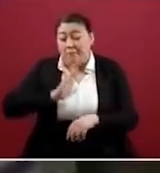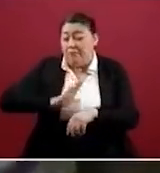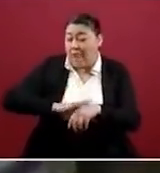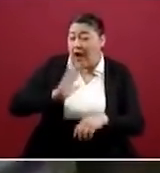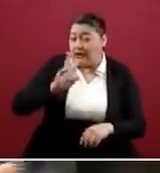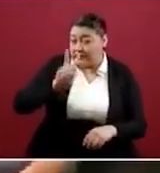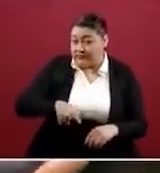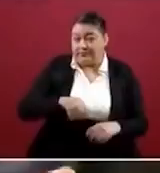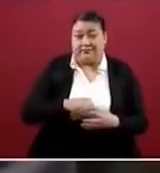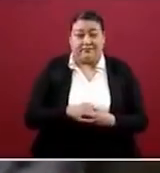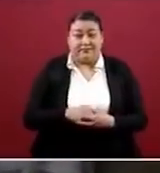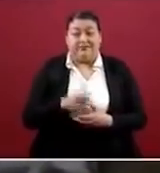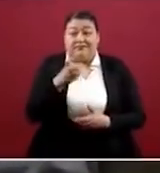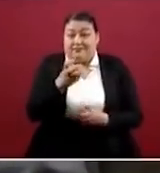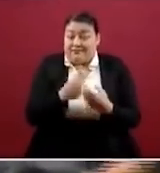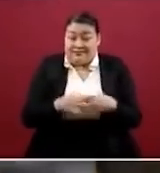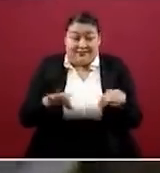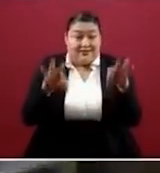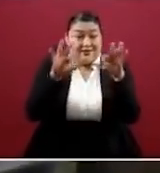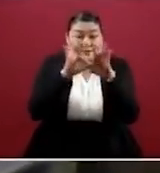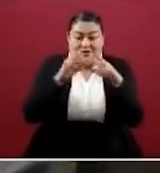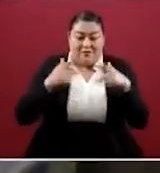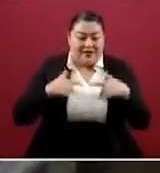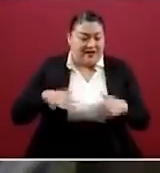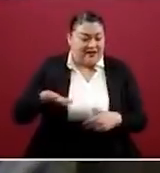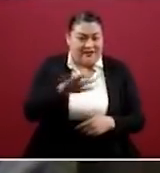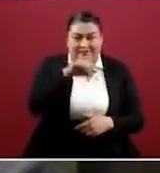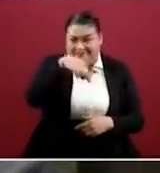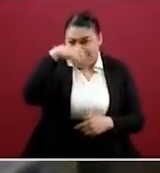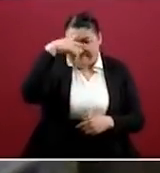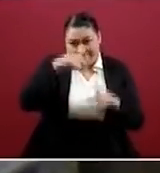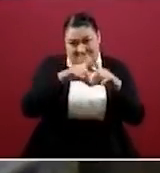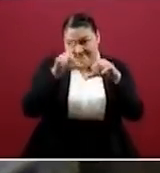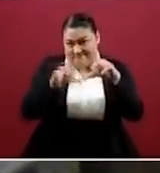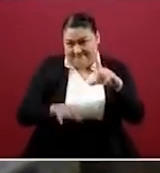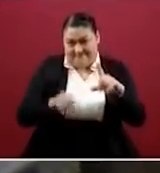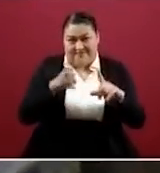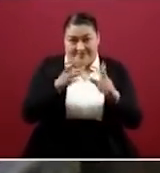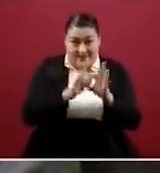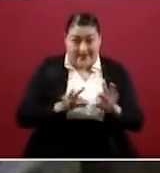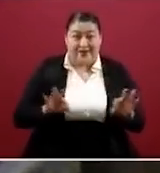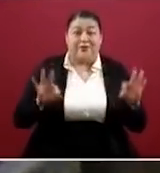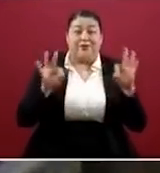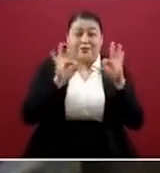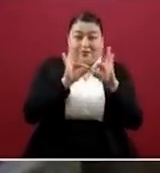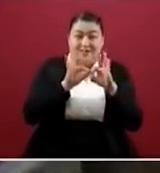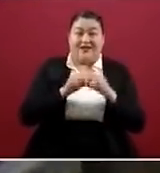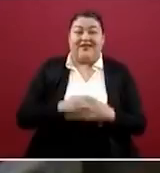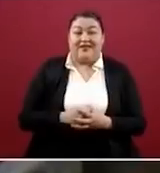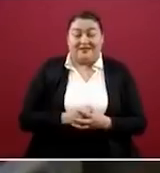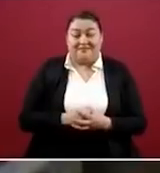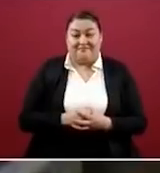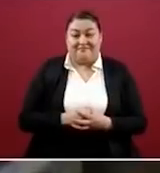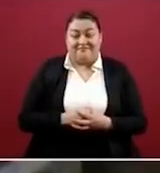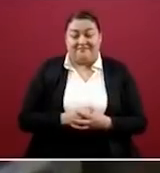Es fundamental para la vida pública del país y